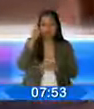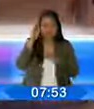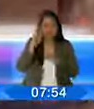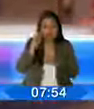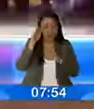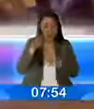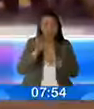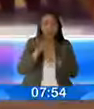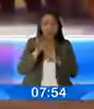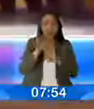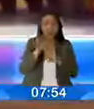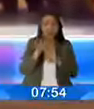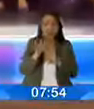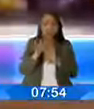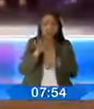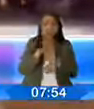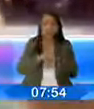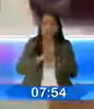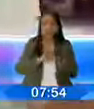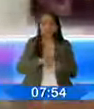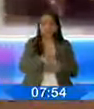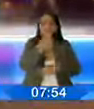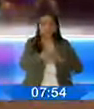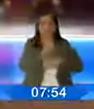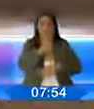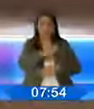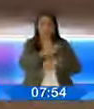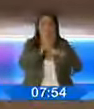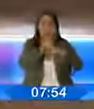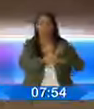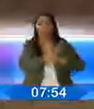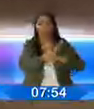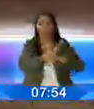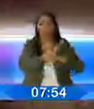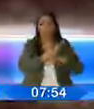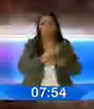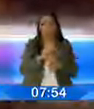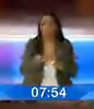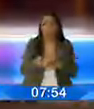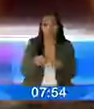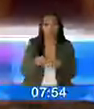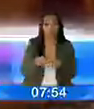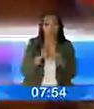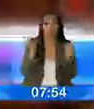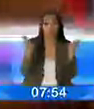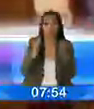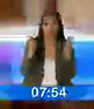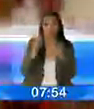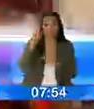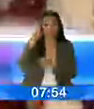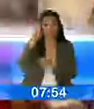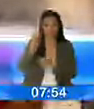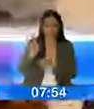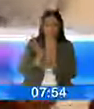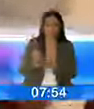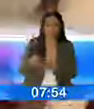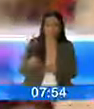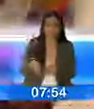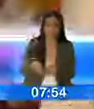especial como protesta a la imposición de los opresores, lo que fue calificado como acto del demonio. Creían que tomaban